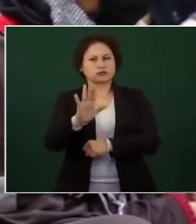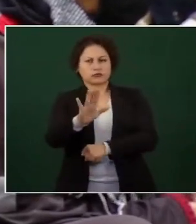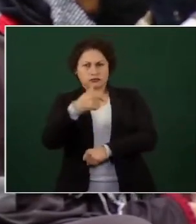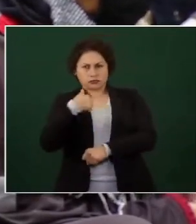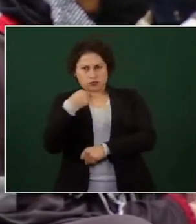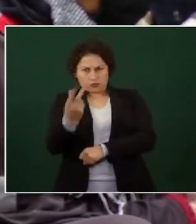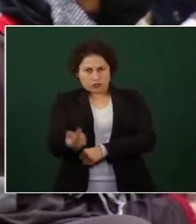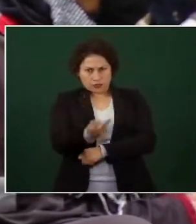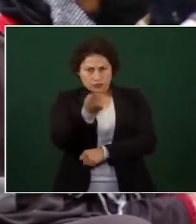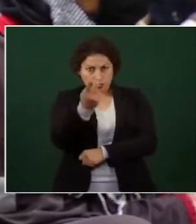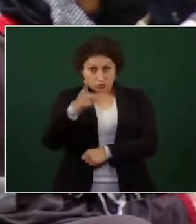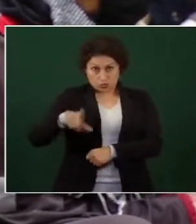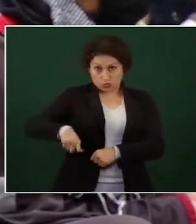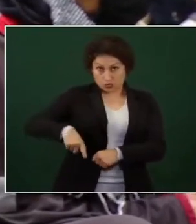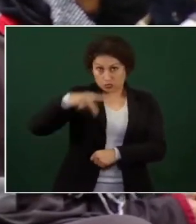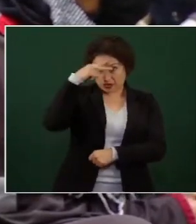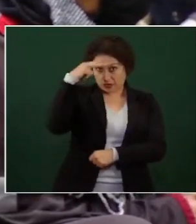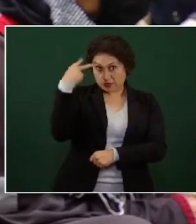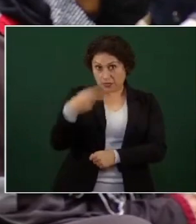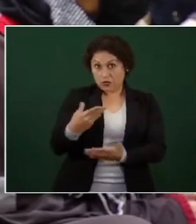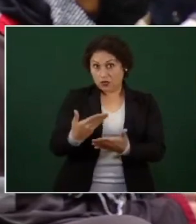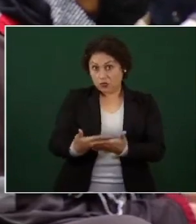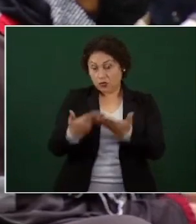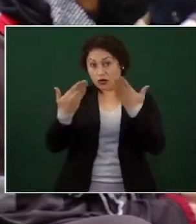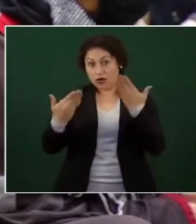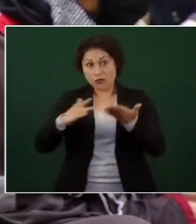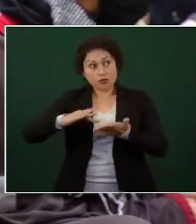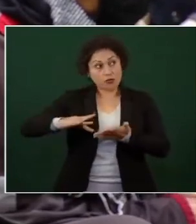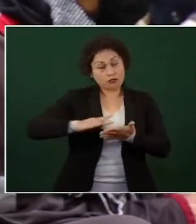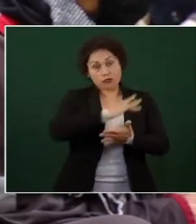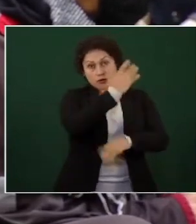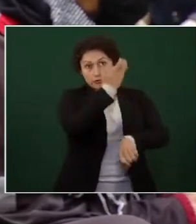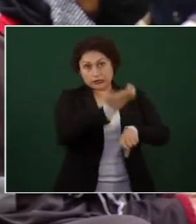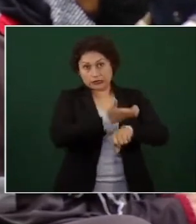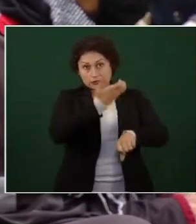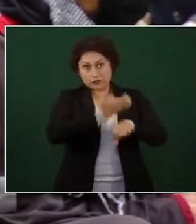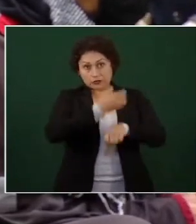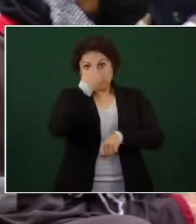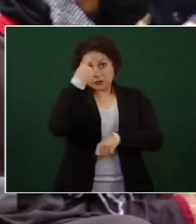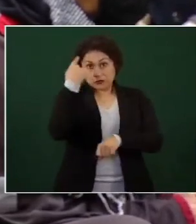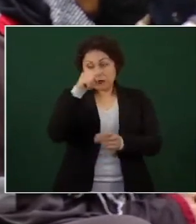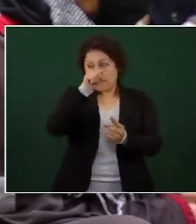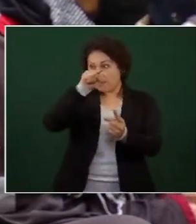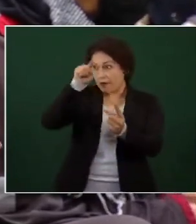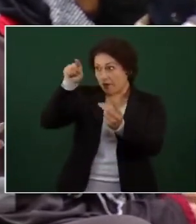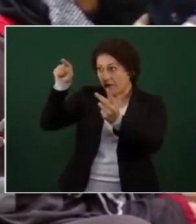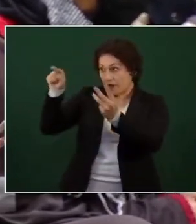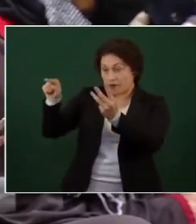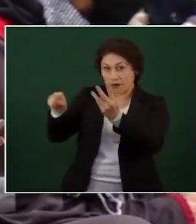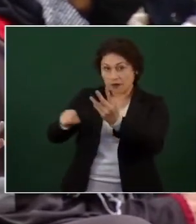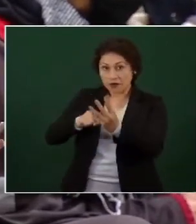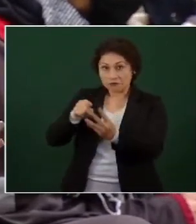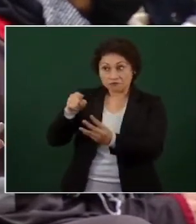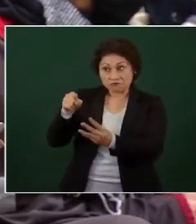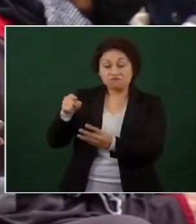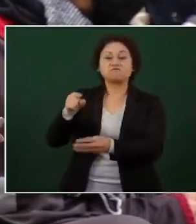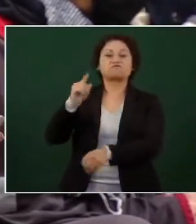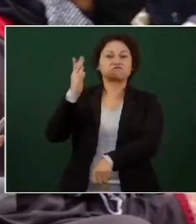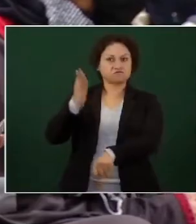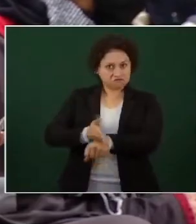estará dispuesto a colaborar con Estados Unidos para que este tipo de políticos sean sancionados. Si fuera el